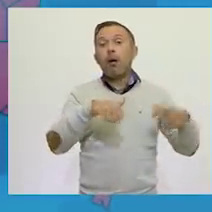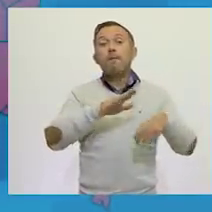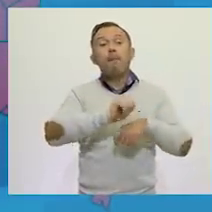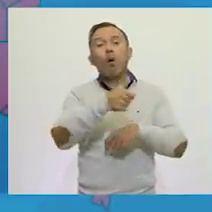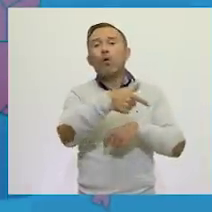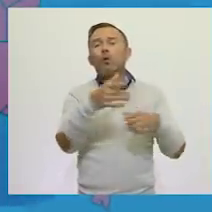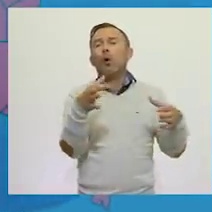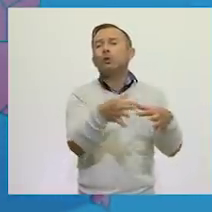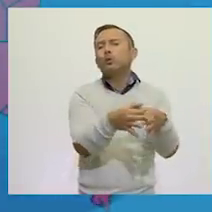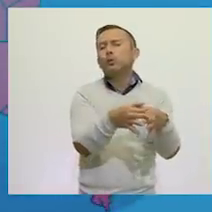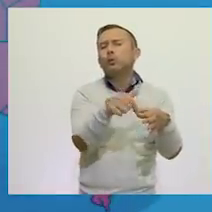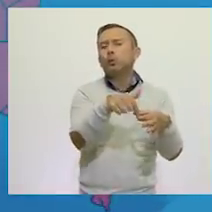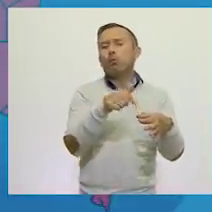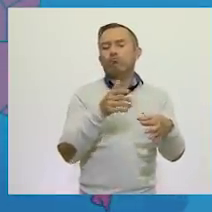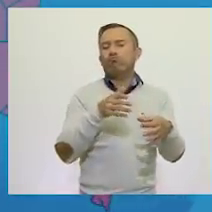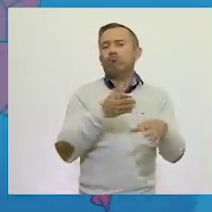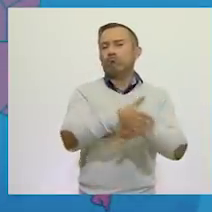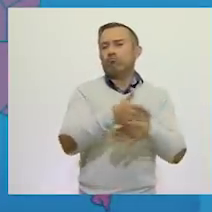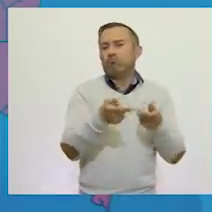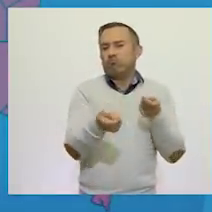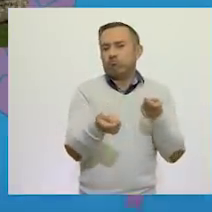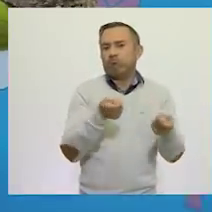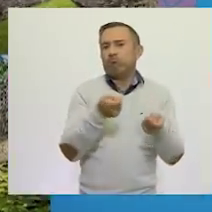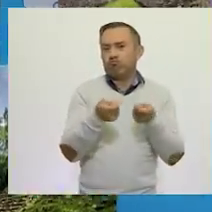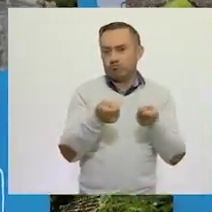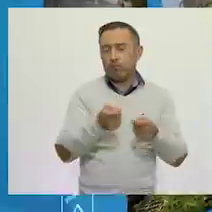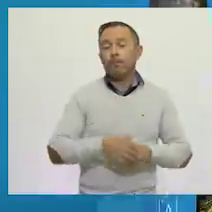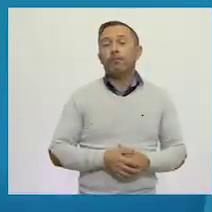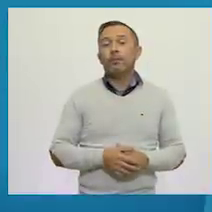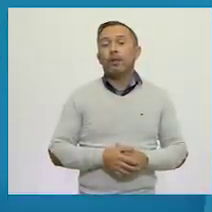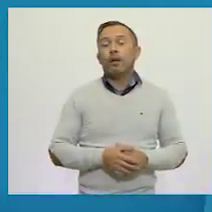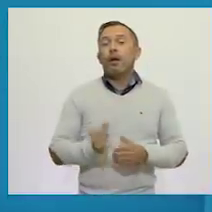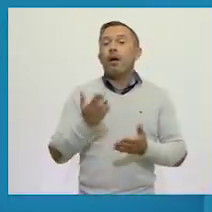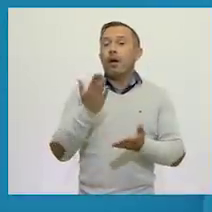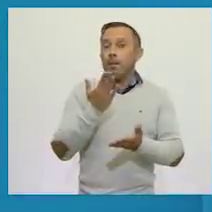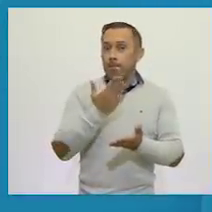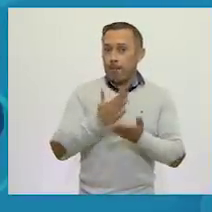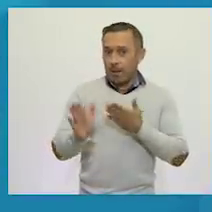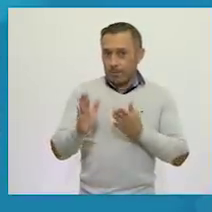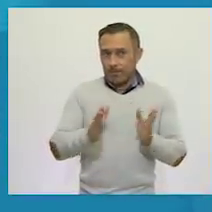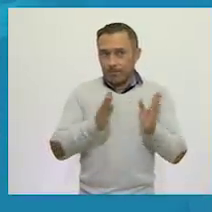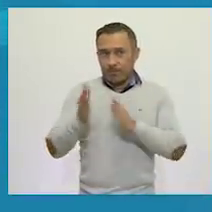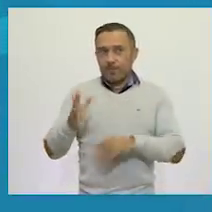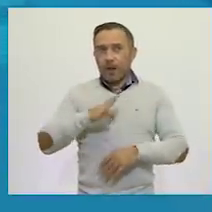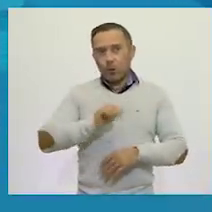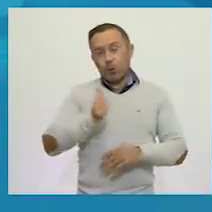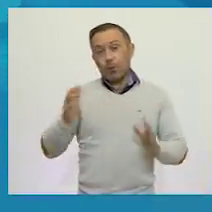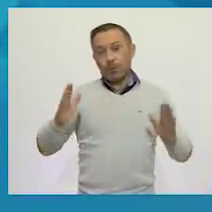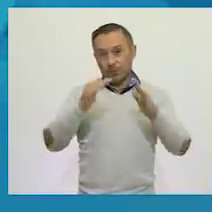tamaño establecidas alrededor de ellas. Por otra parte, tenemos a los teotihuacanos.